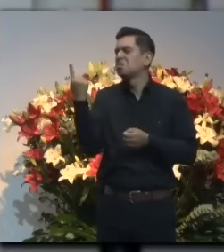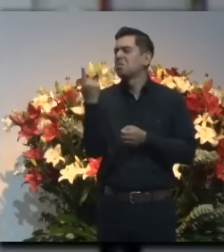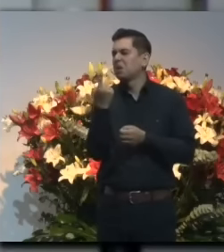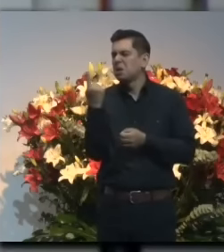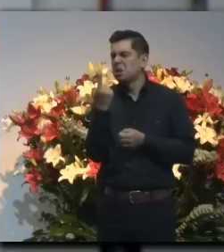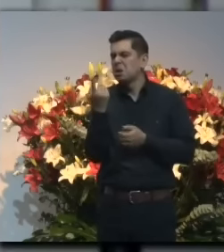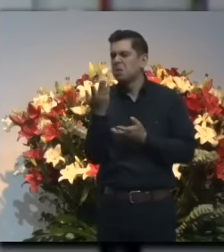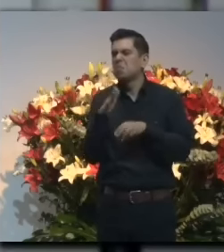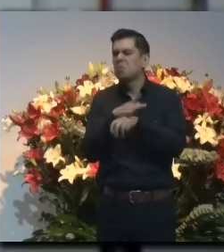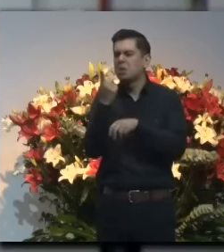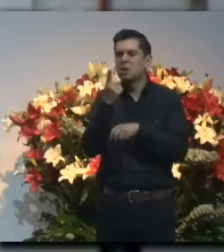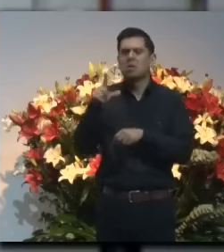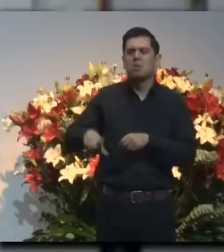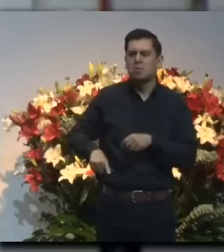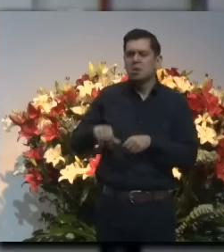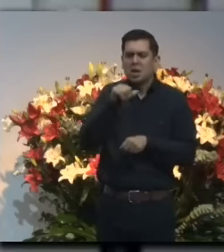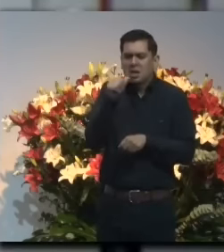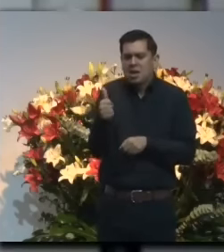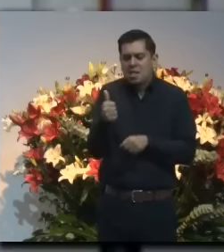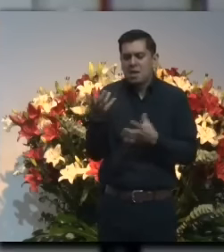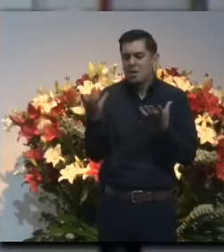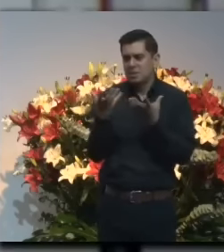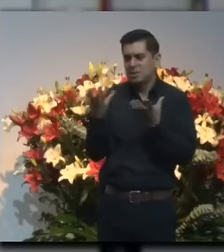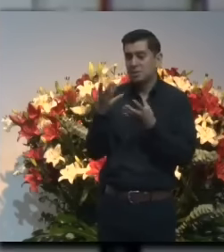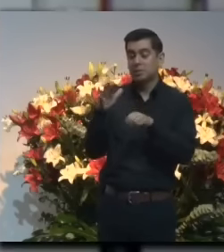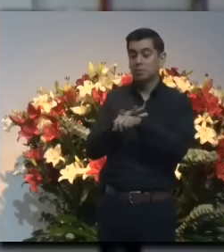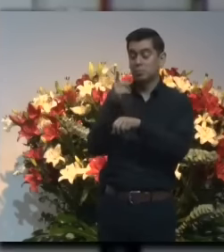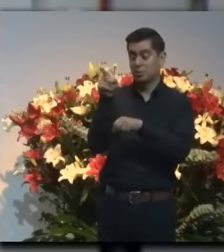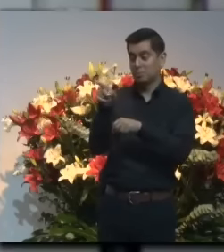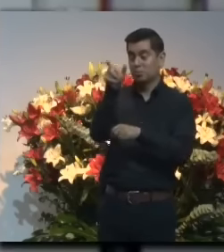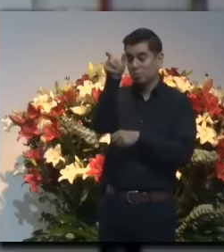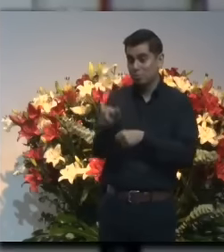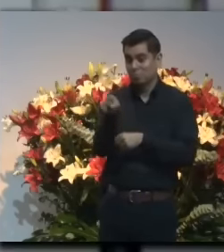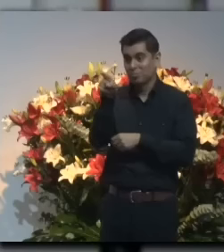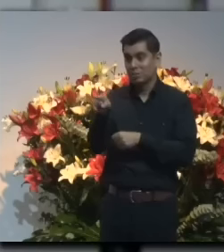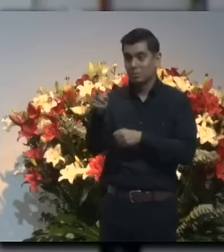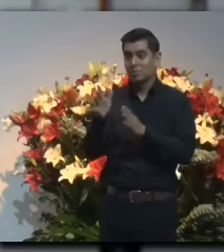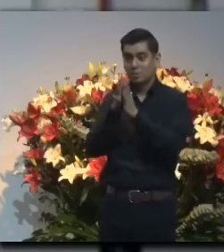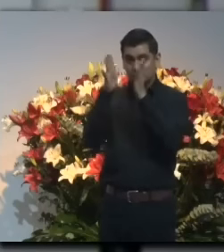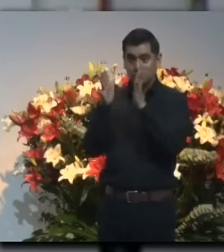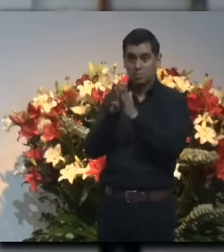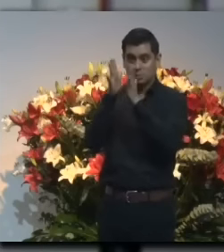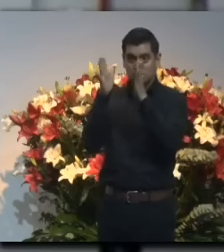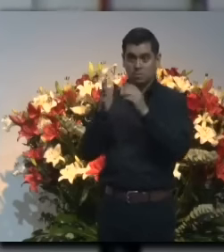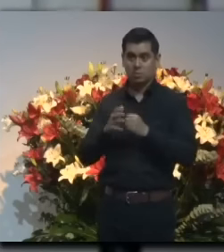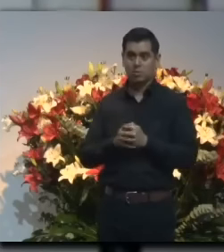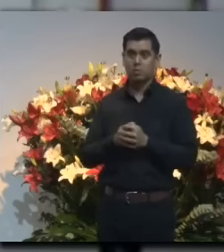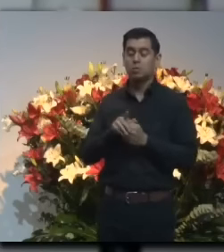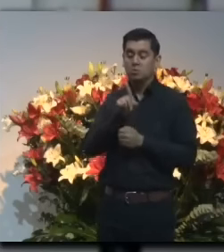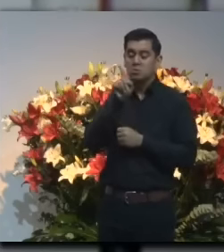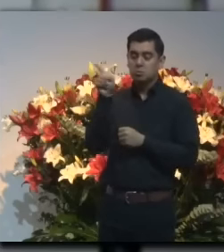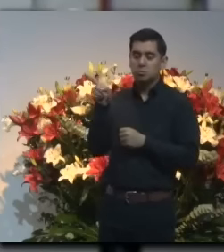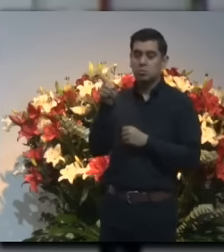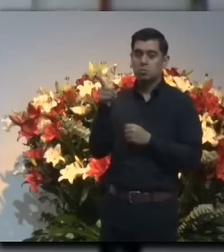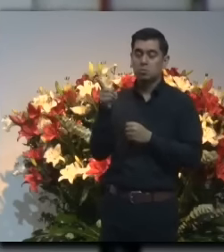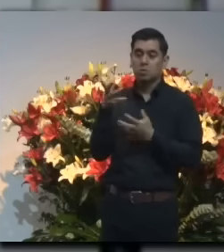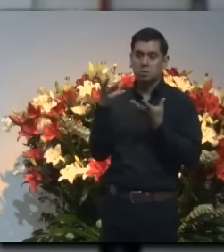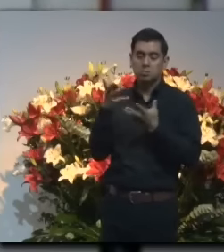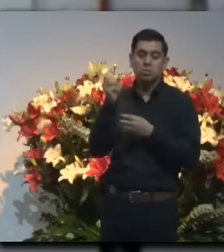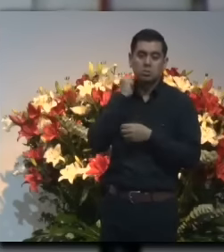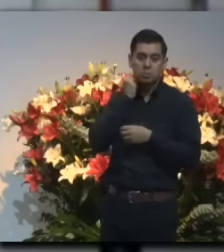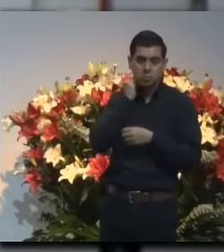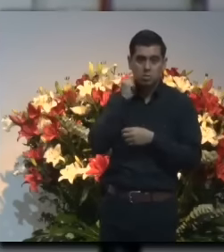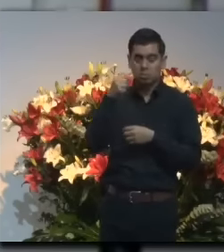gobierno federal actuar con alguien que esté participando conmigo? Pero tú actuaste como senadora con miembros del PAN.